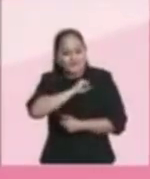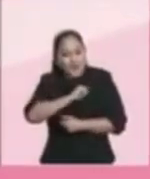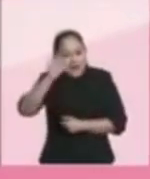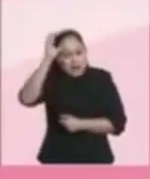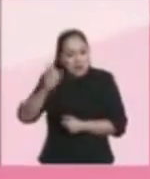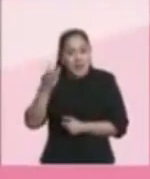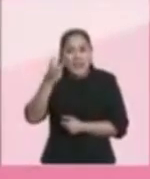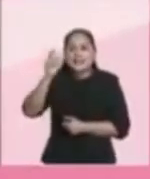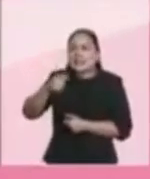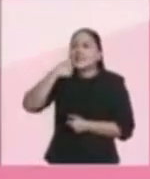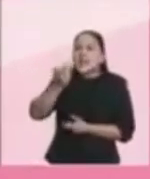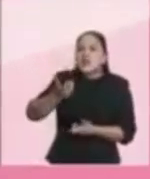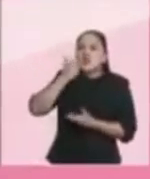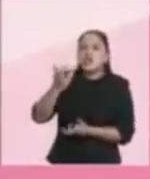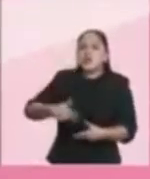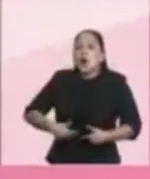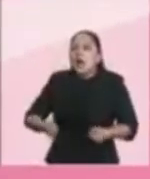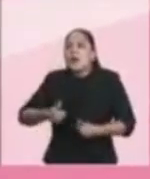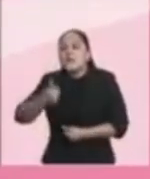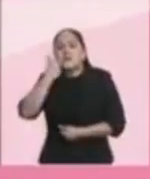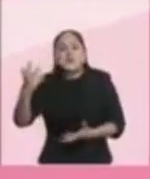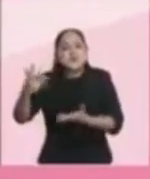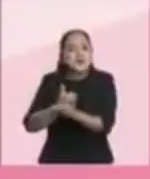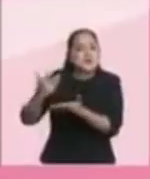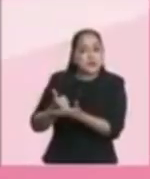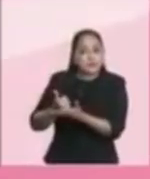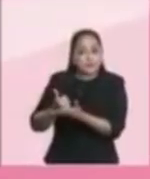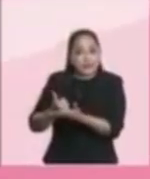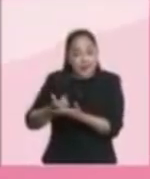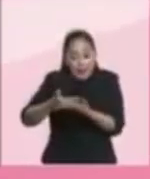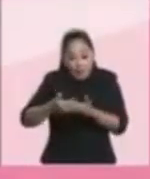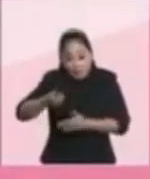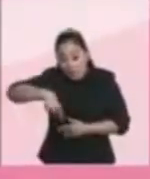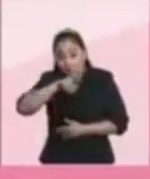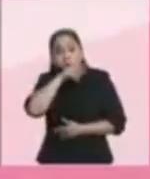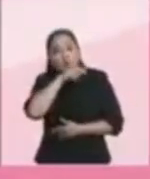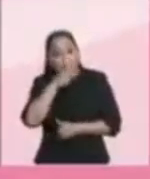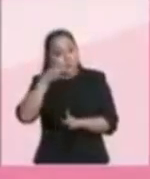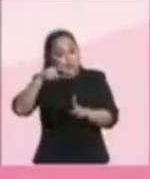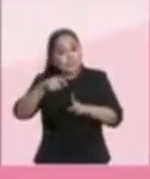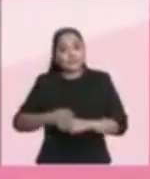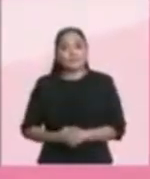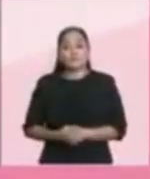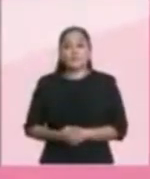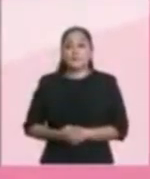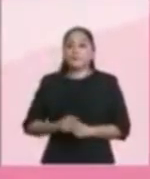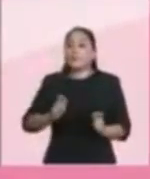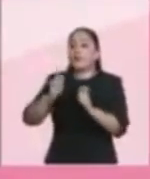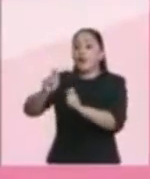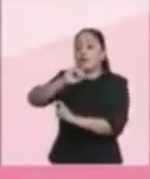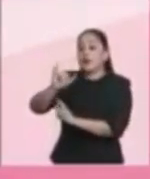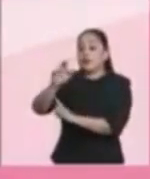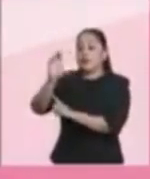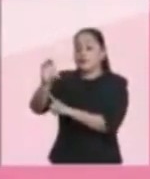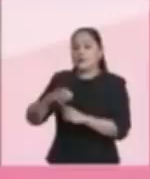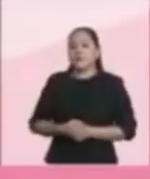una ambición por ganar que hoy nos preocupa y nos preocupa a todos. Jaime Rodríguez Calderón. Efectivamente, creo que el tema